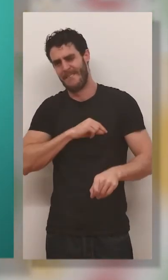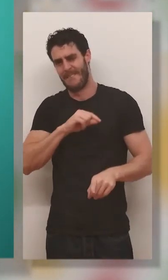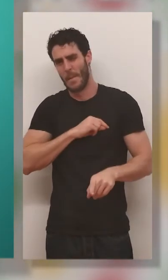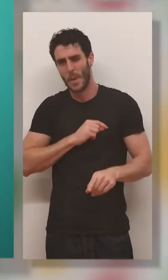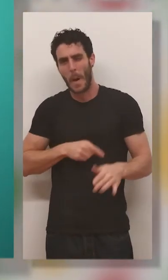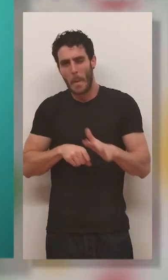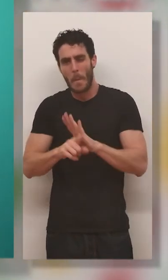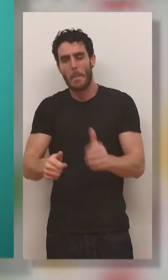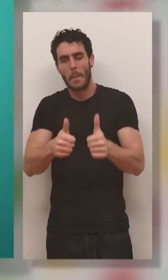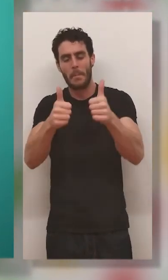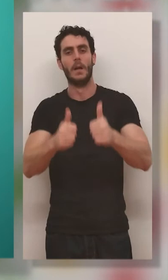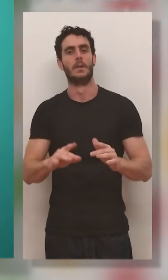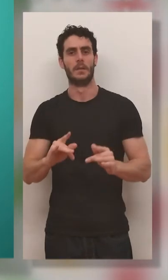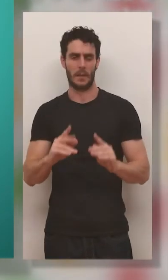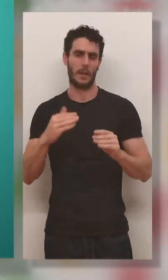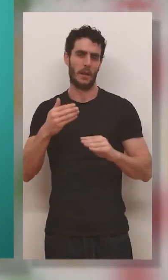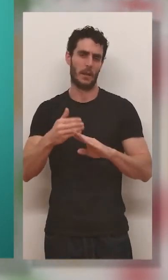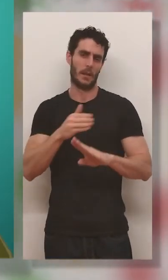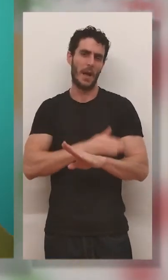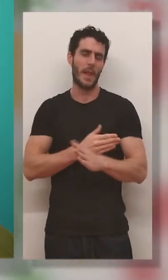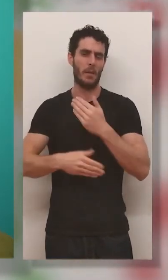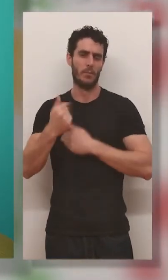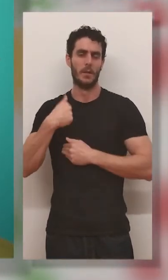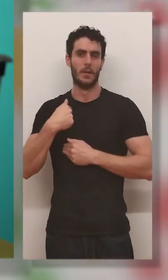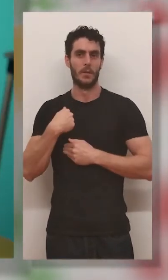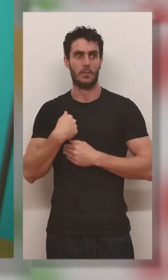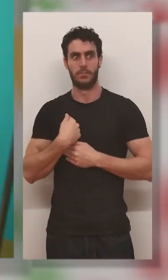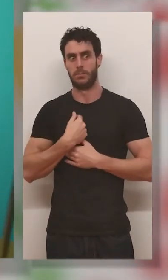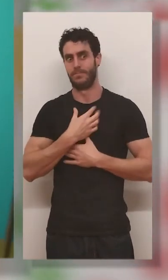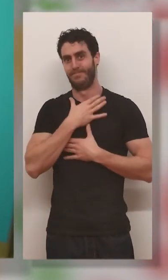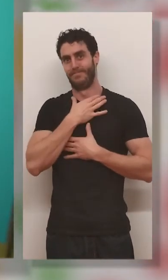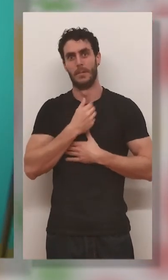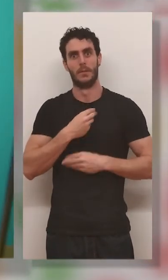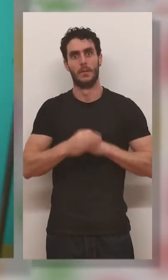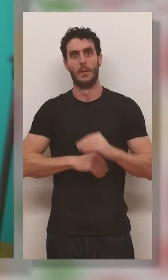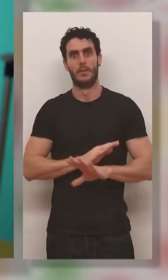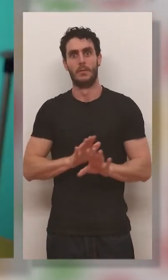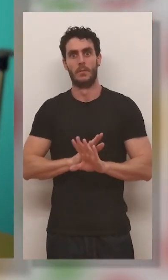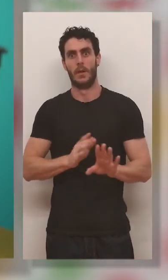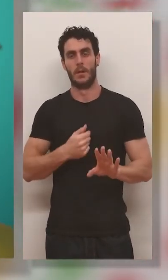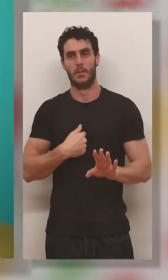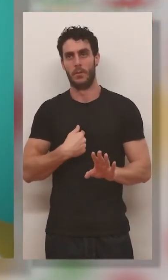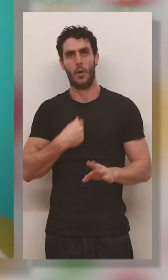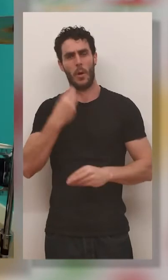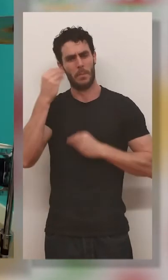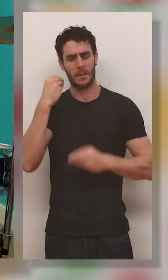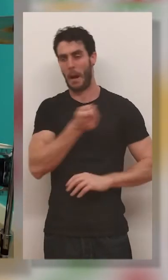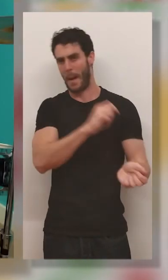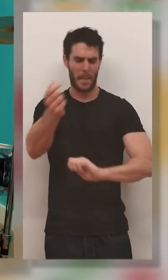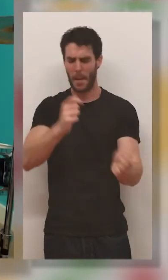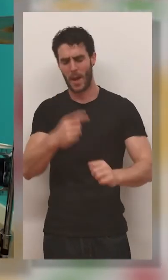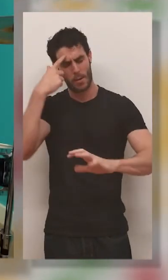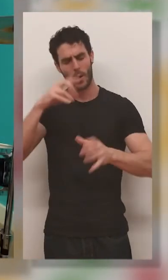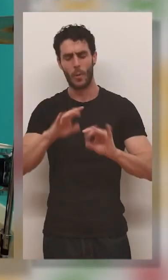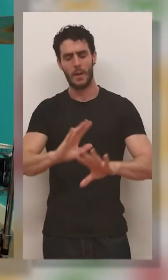Sí, antes me daba un poco de cosa venir aquí y porque no sabía hacer nada y era como, pensaba que era simplemente darle golpes a un tambor, pero